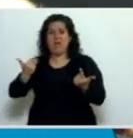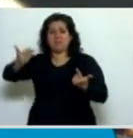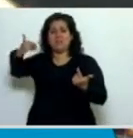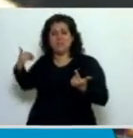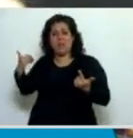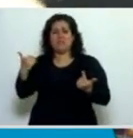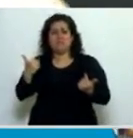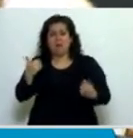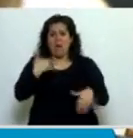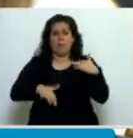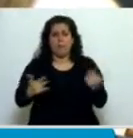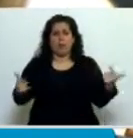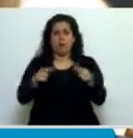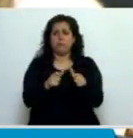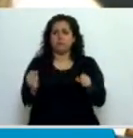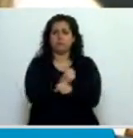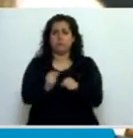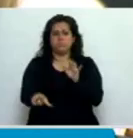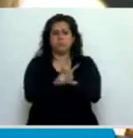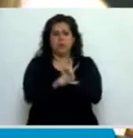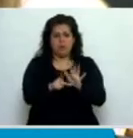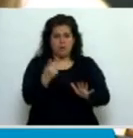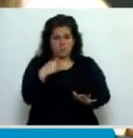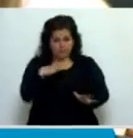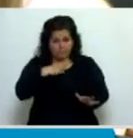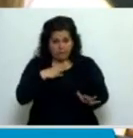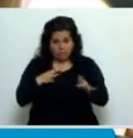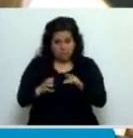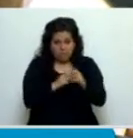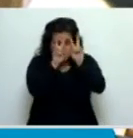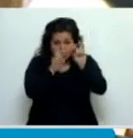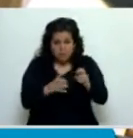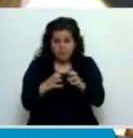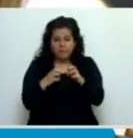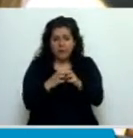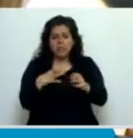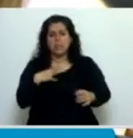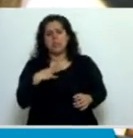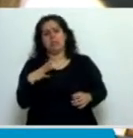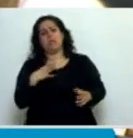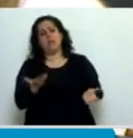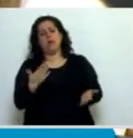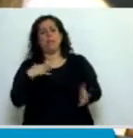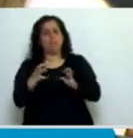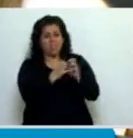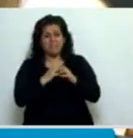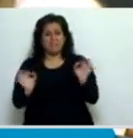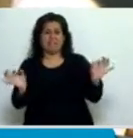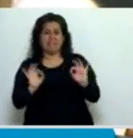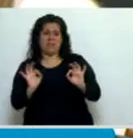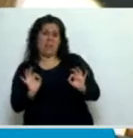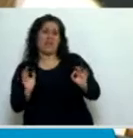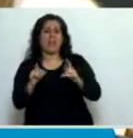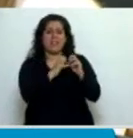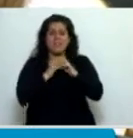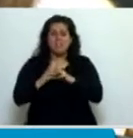apuro en la Comisión de Presupuesto, sin que exista en esos ámbitos la más mínima posibilidad de debate. Me refiero a